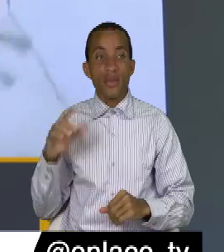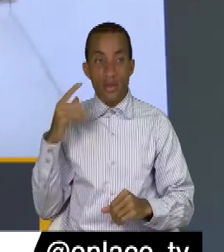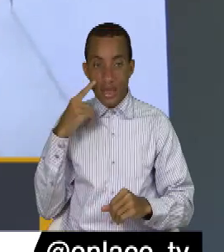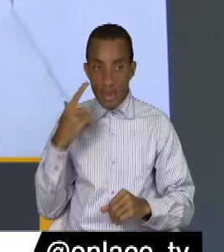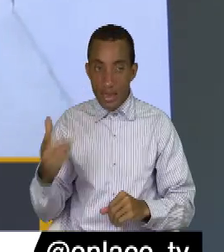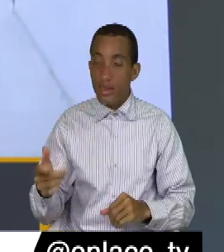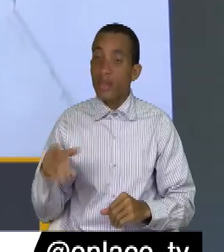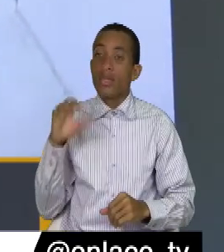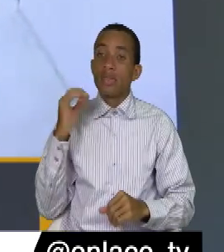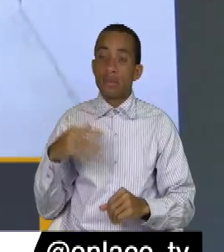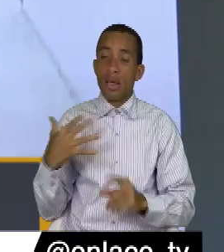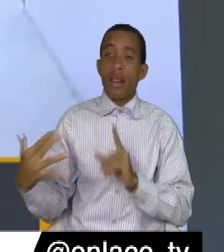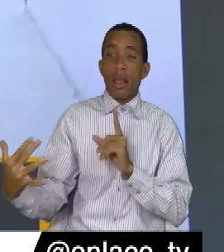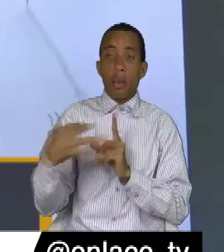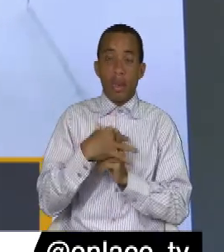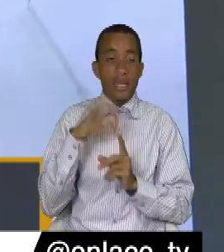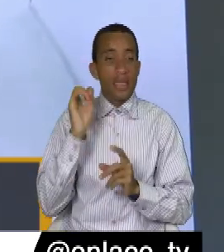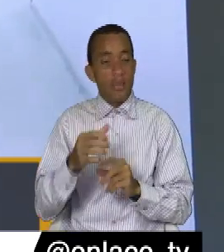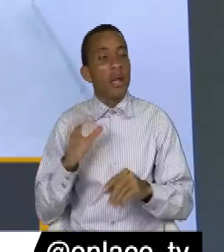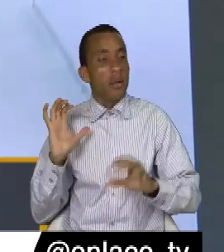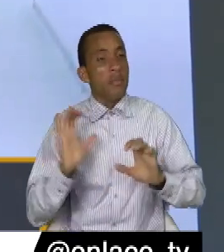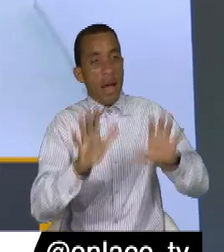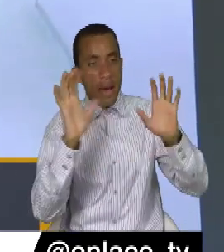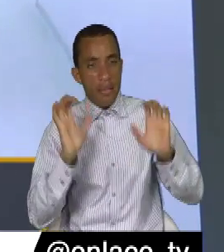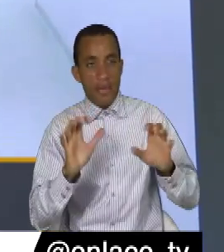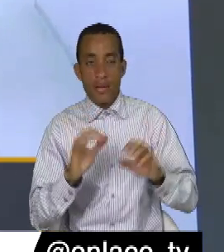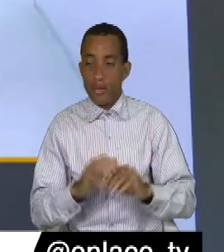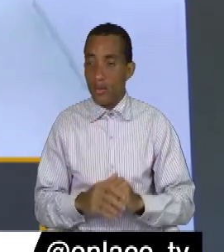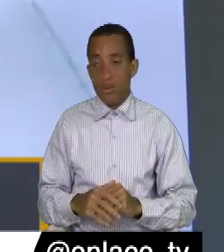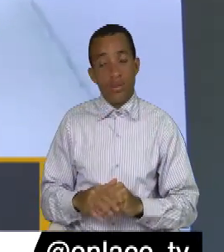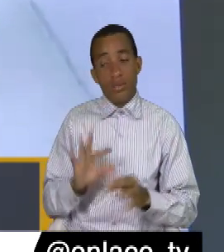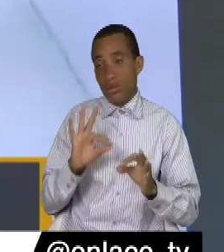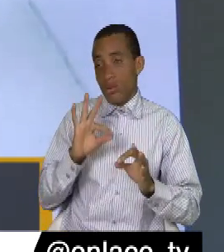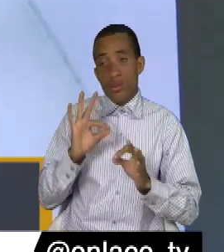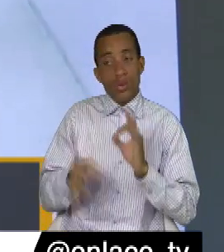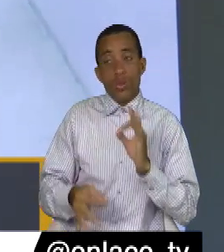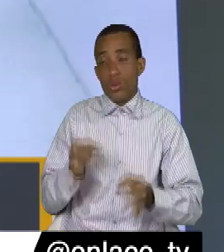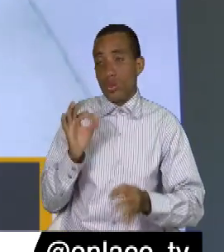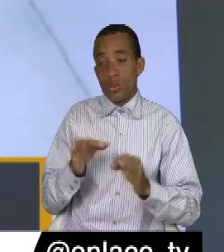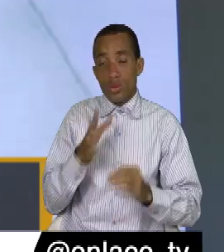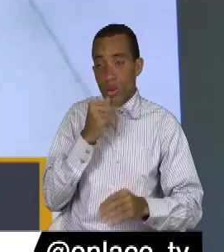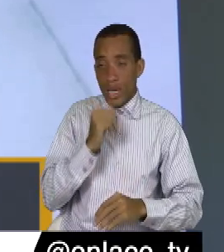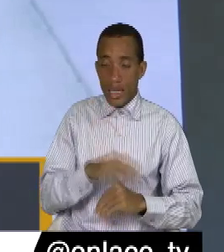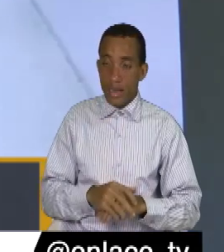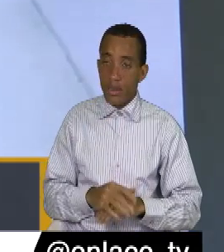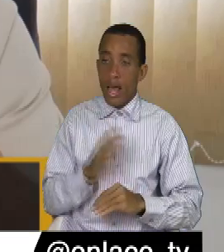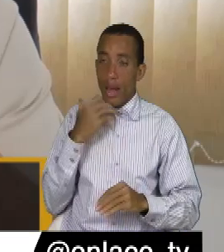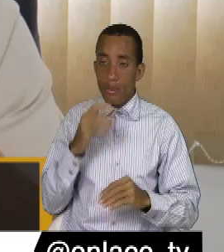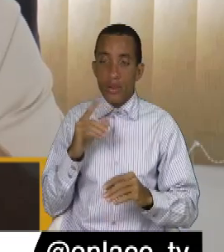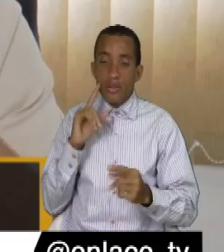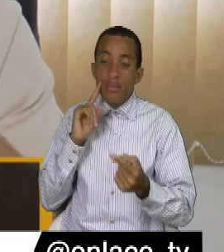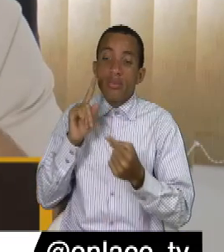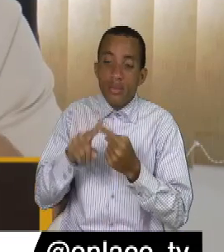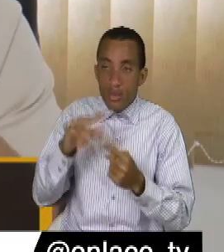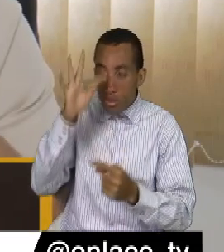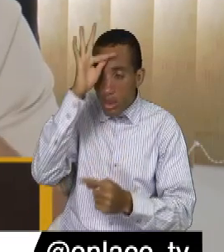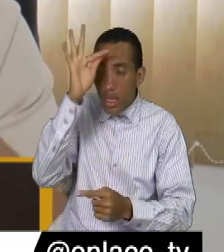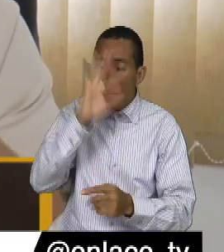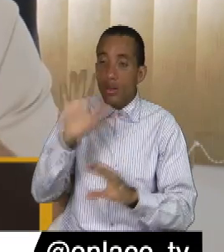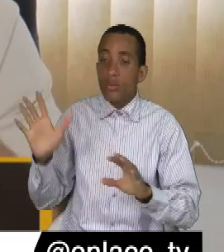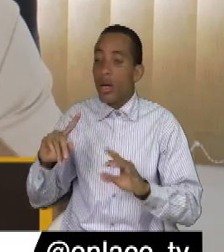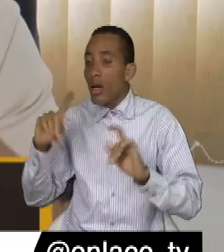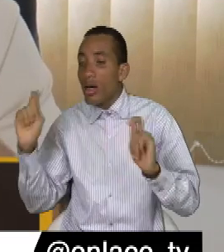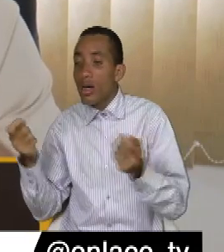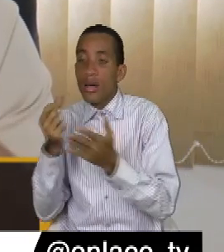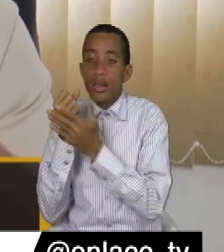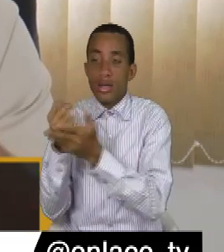agredidos permanentemente y no es justo que en un hospital donde estamos dedicados única y exclusivamente a salvar vidas,